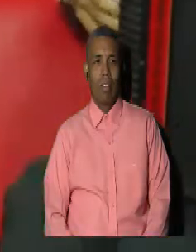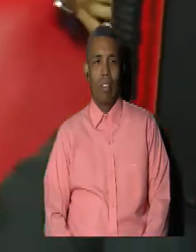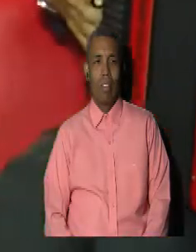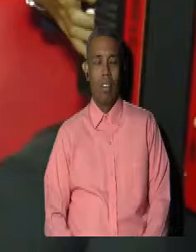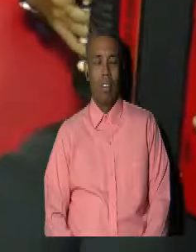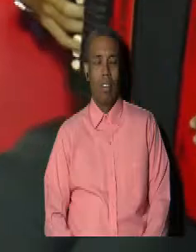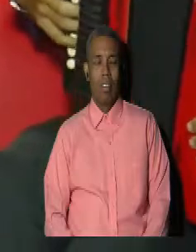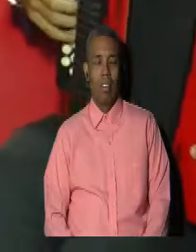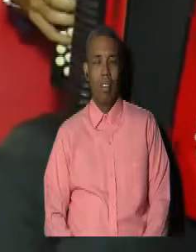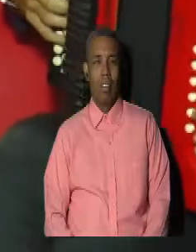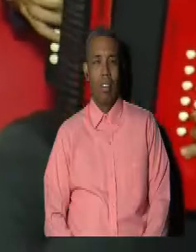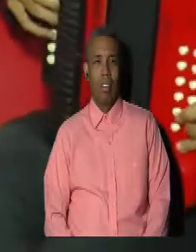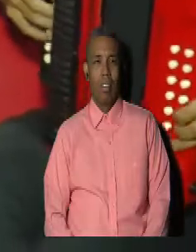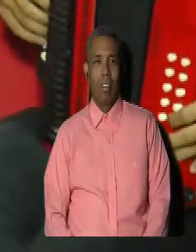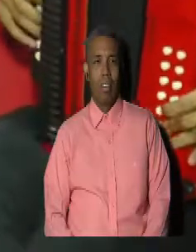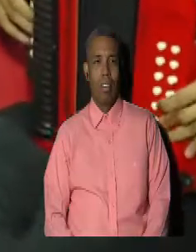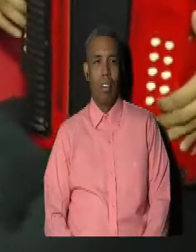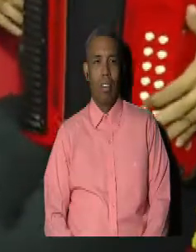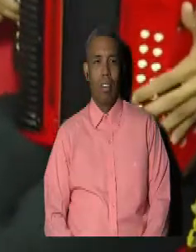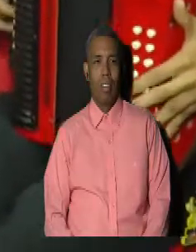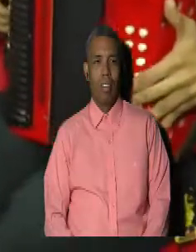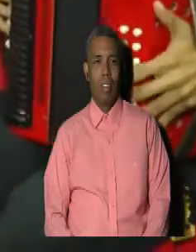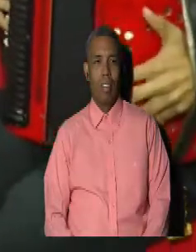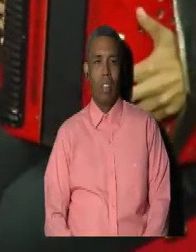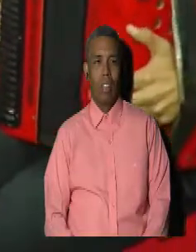Voy a hacer mi casa en el aire.